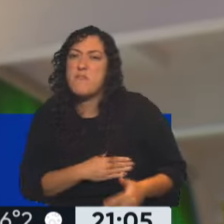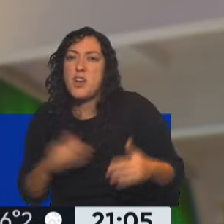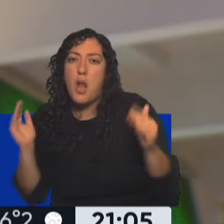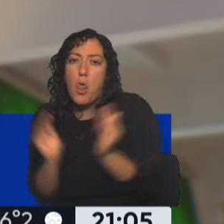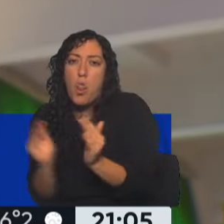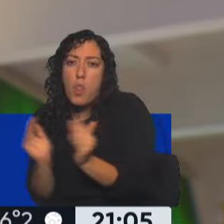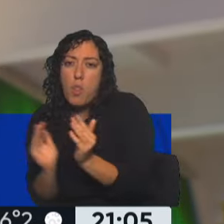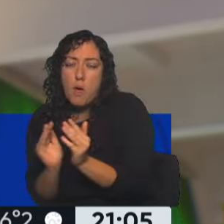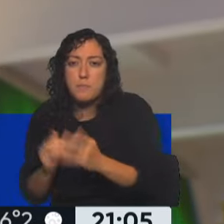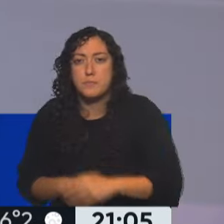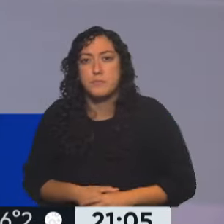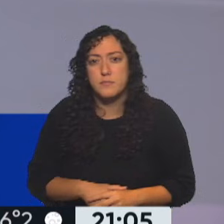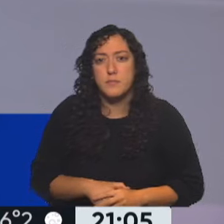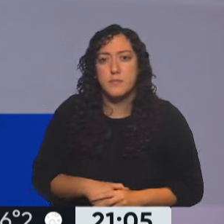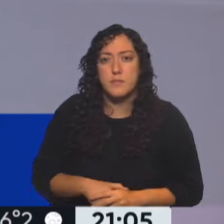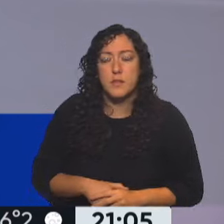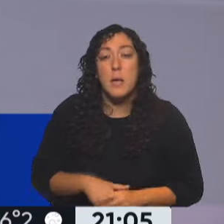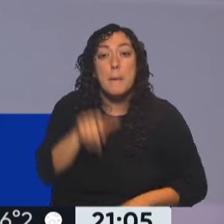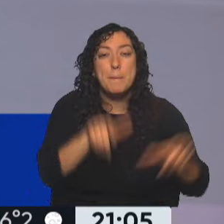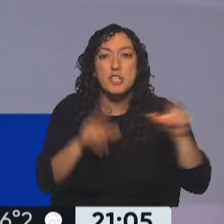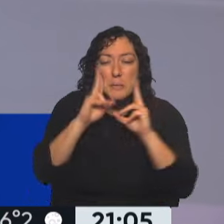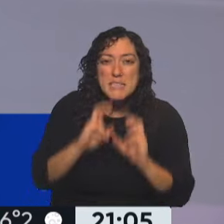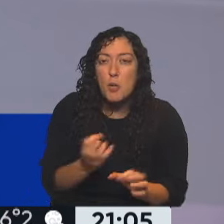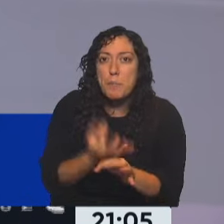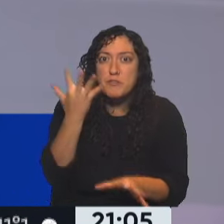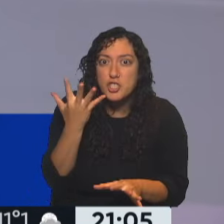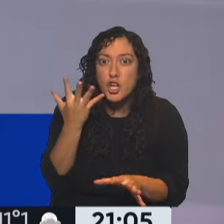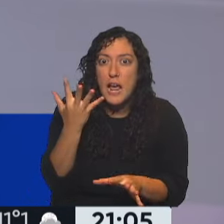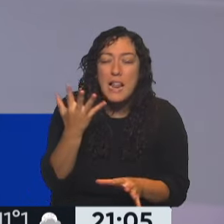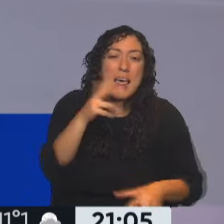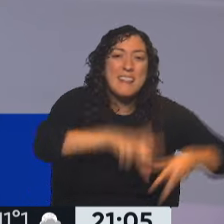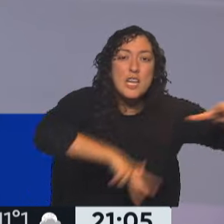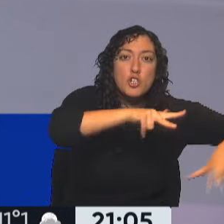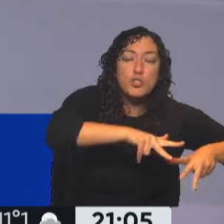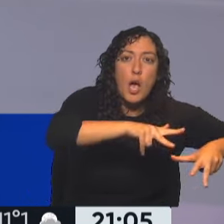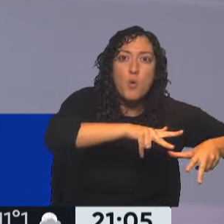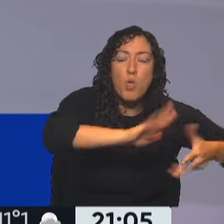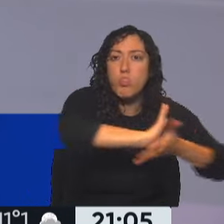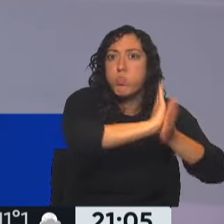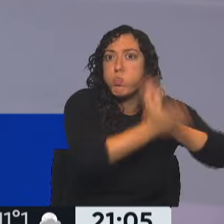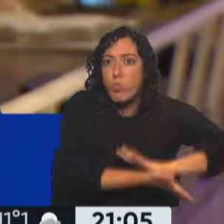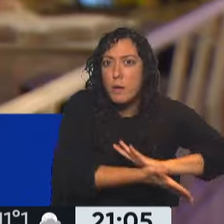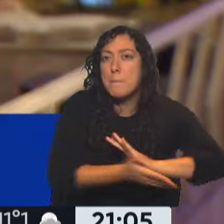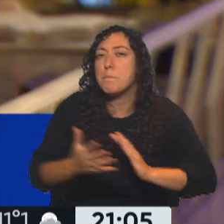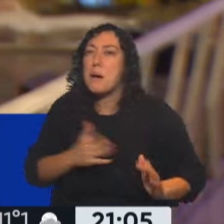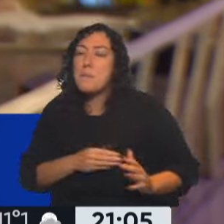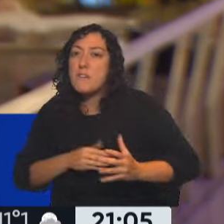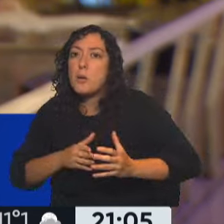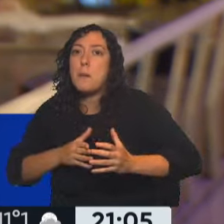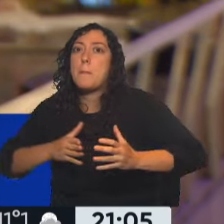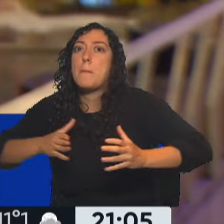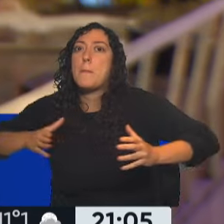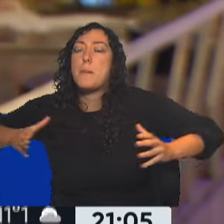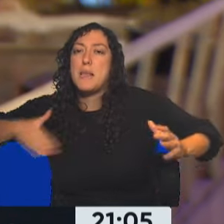tamaños. Todos los paleontólogos del mundo aceptan que después de la extinción de los dinosaurios empiezan a crecer en tamaño los mamíferos. Y nosotros ahora lo que